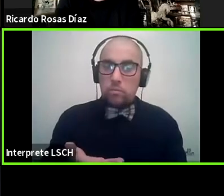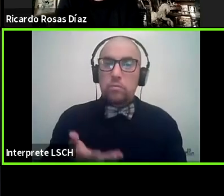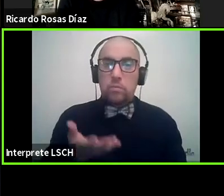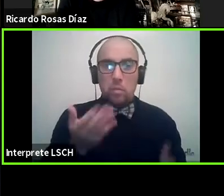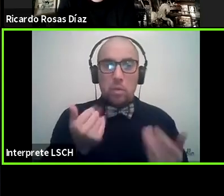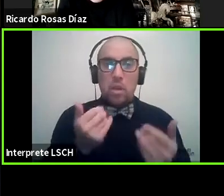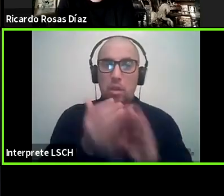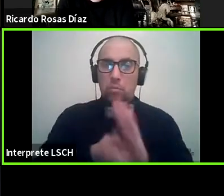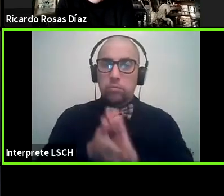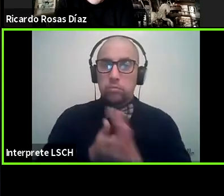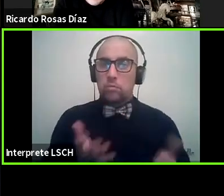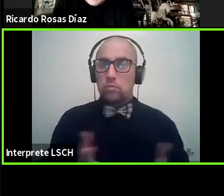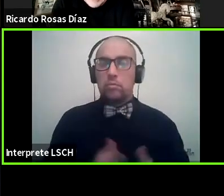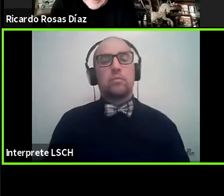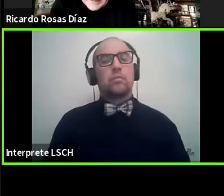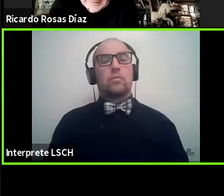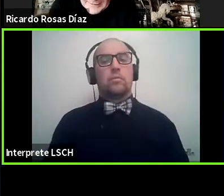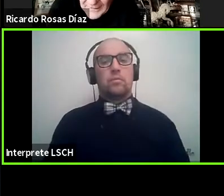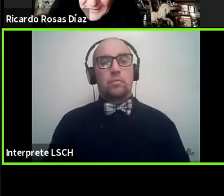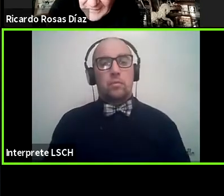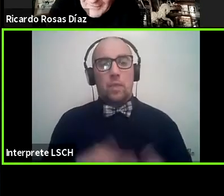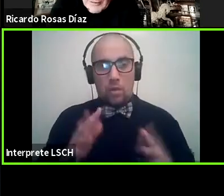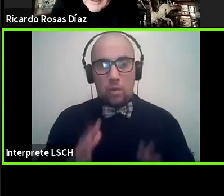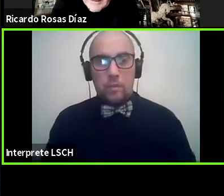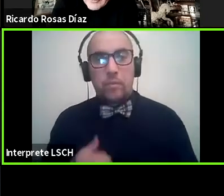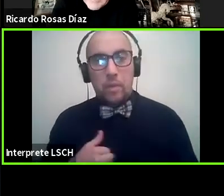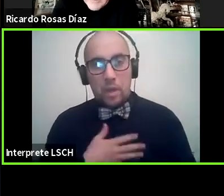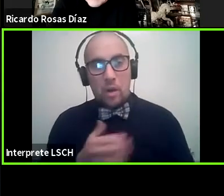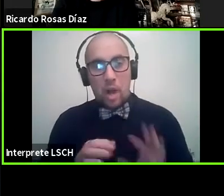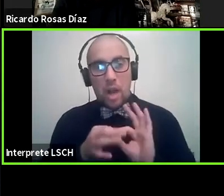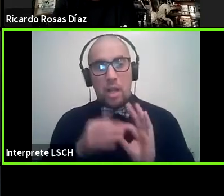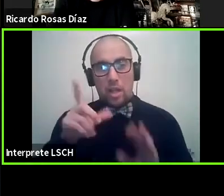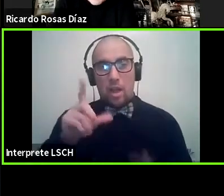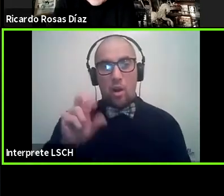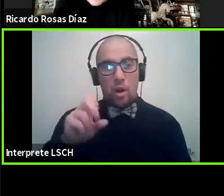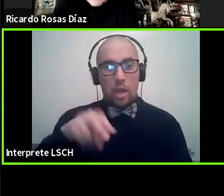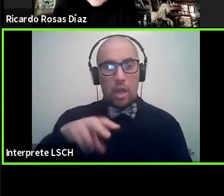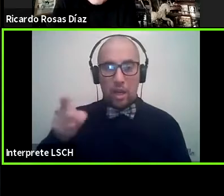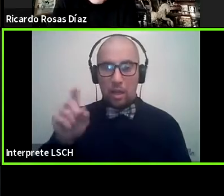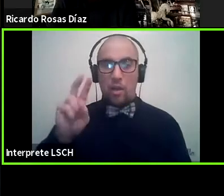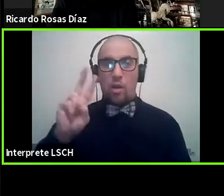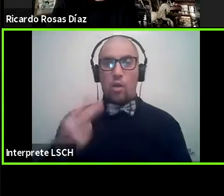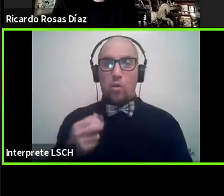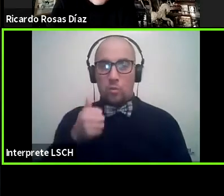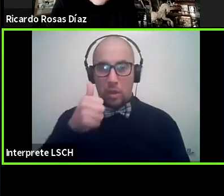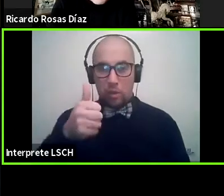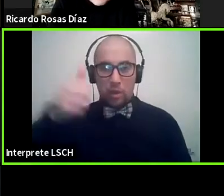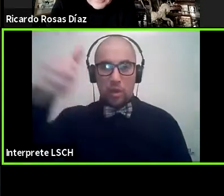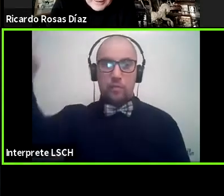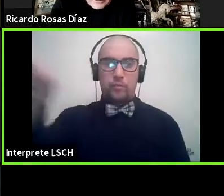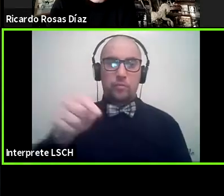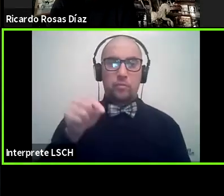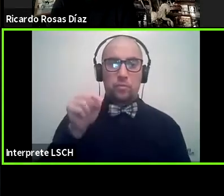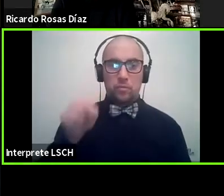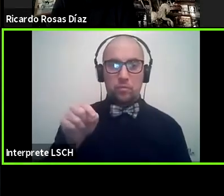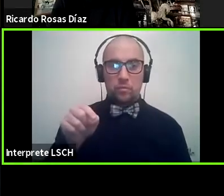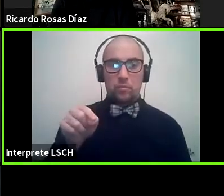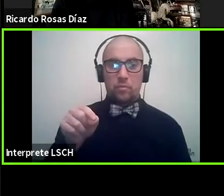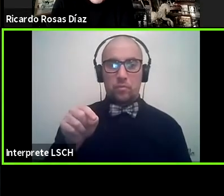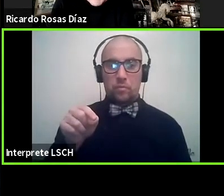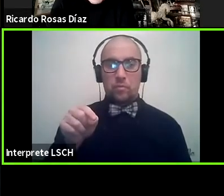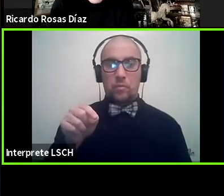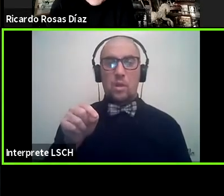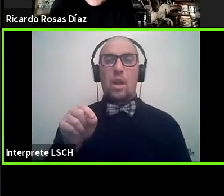nuestro hablar, ¿no? Quiero agradecer también a Lorena González, subdirectora de calidad educativa de la Dirección Regional